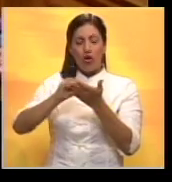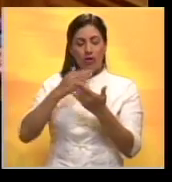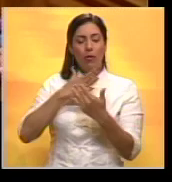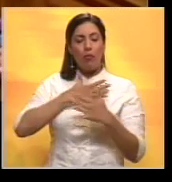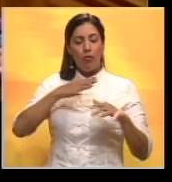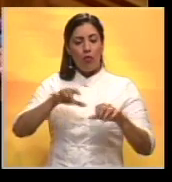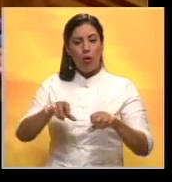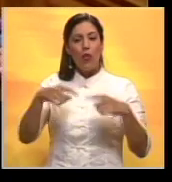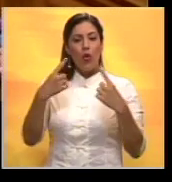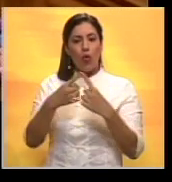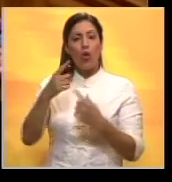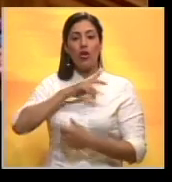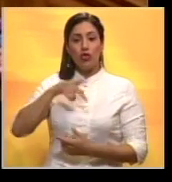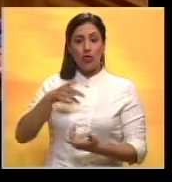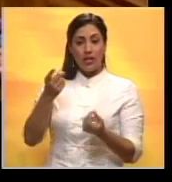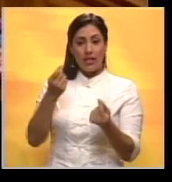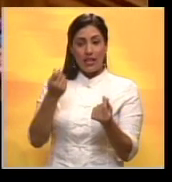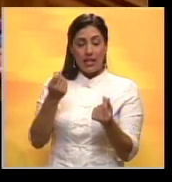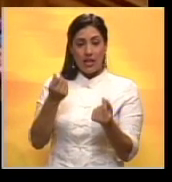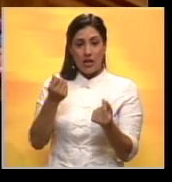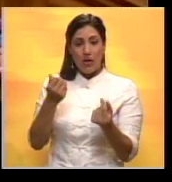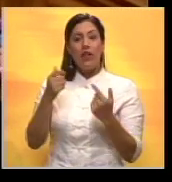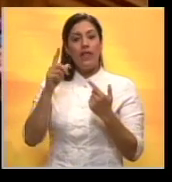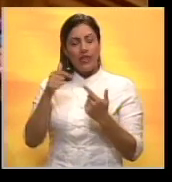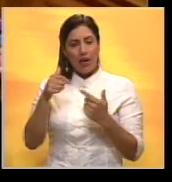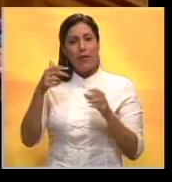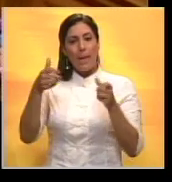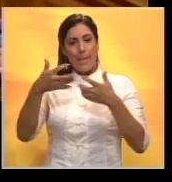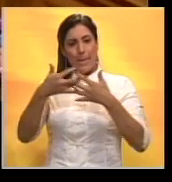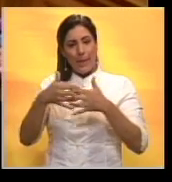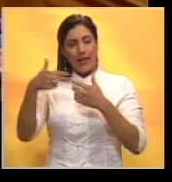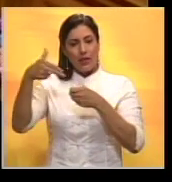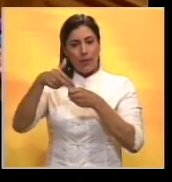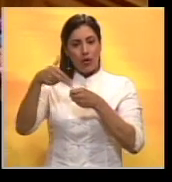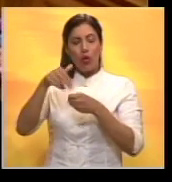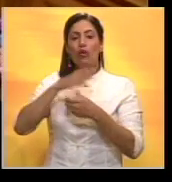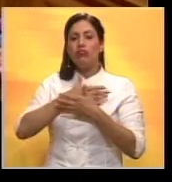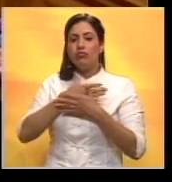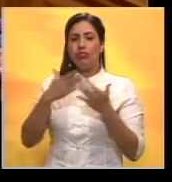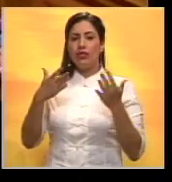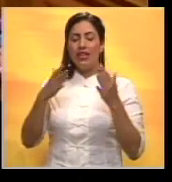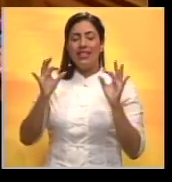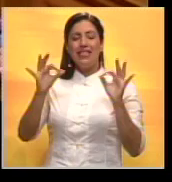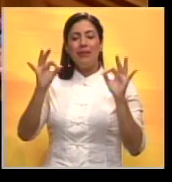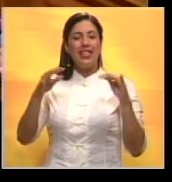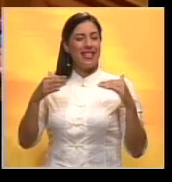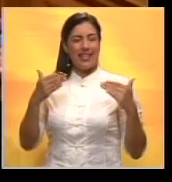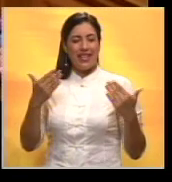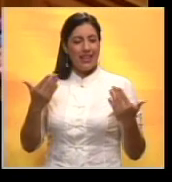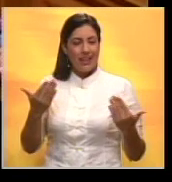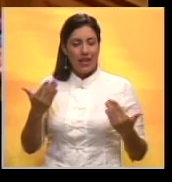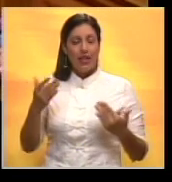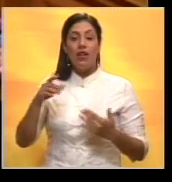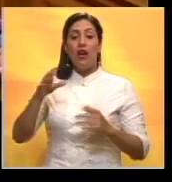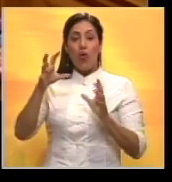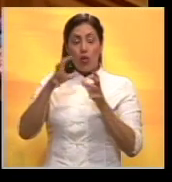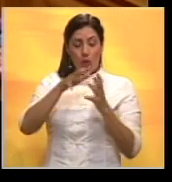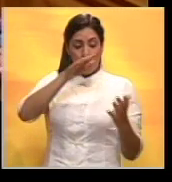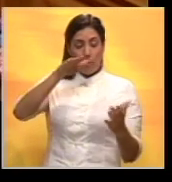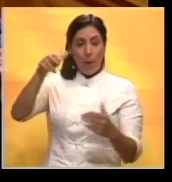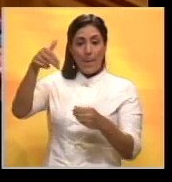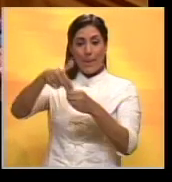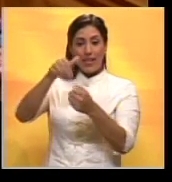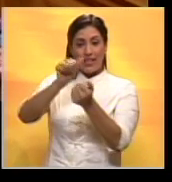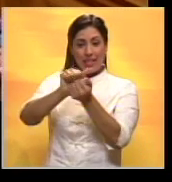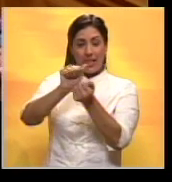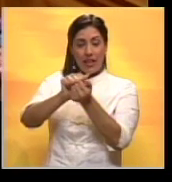propiedad centenaria de nuestros recursos mineros y de hidrocarburo cuando se dispone expresamente que los yacimientos mineros y